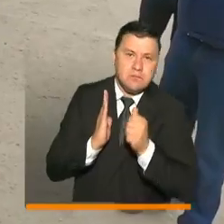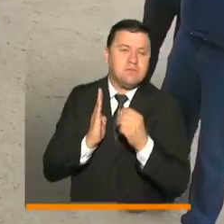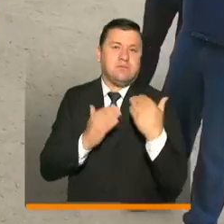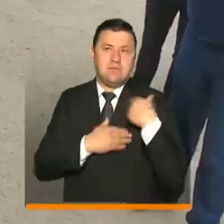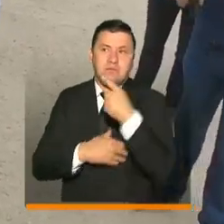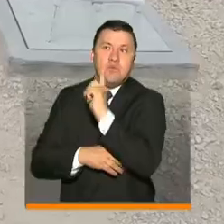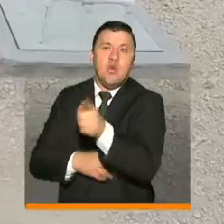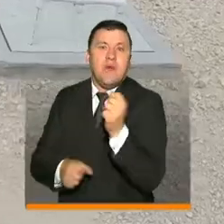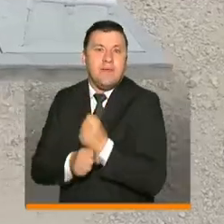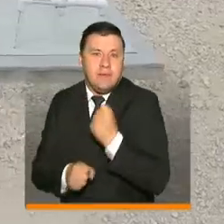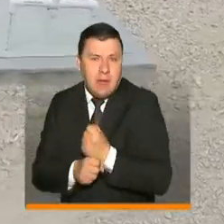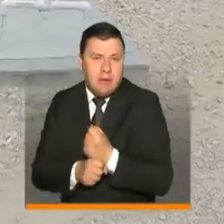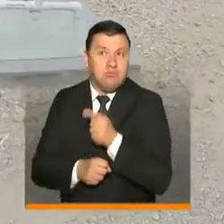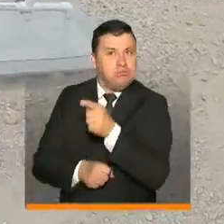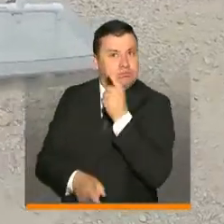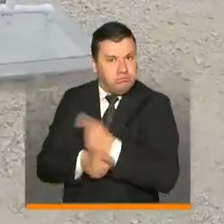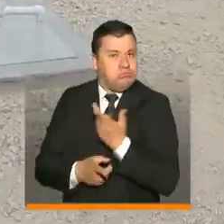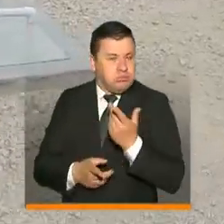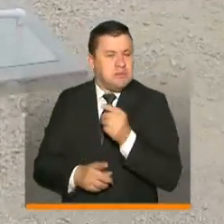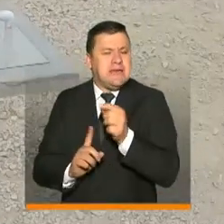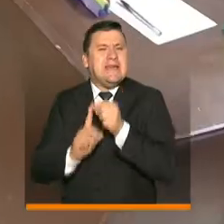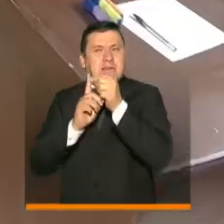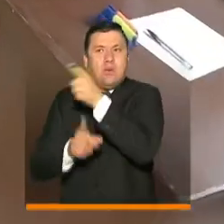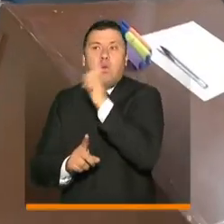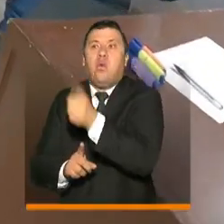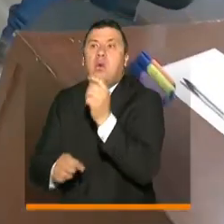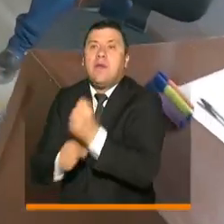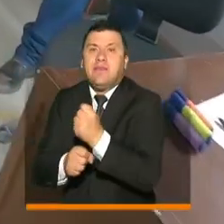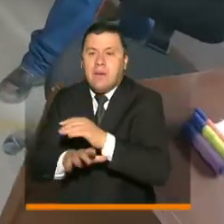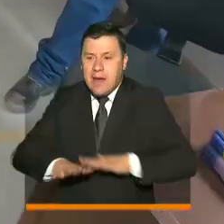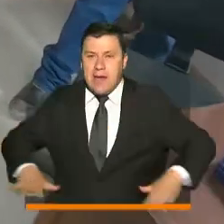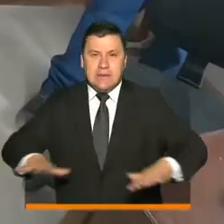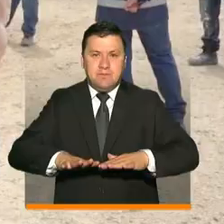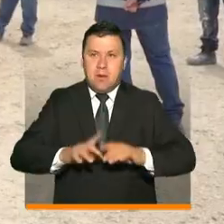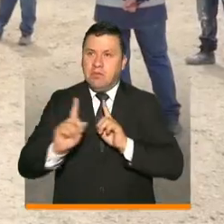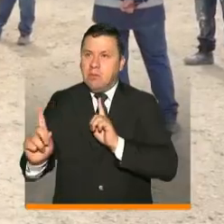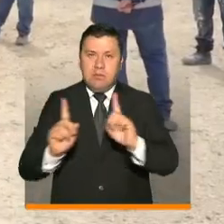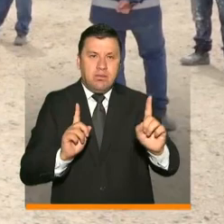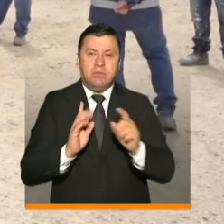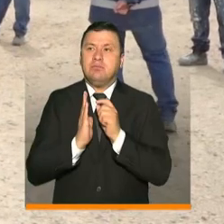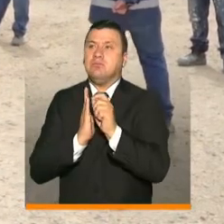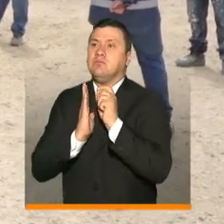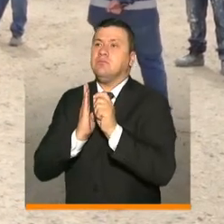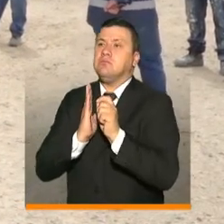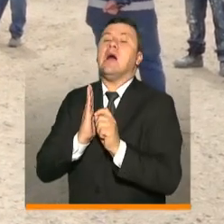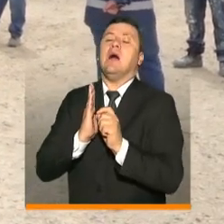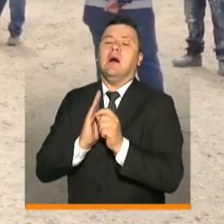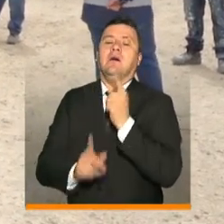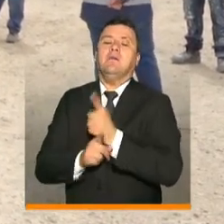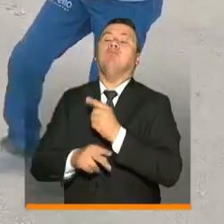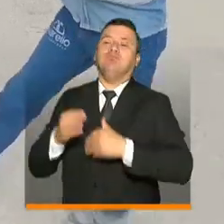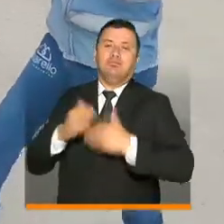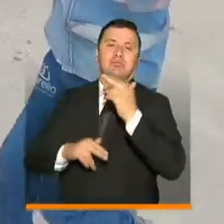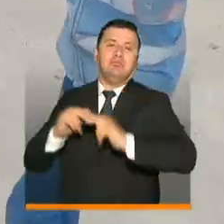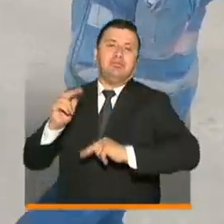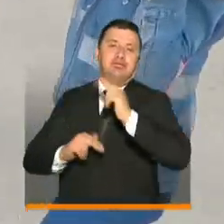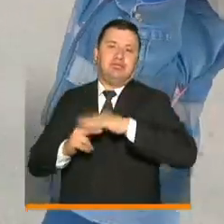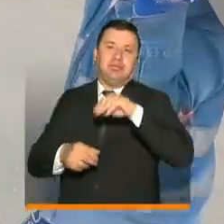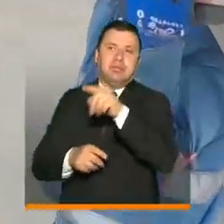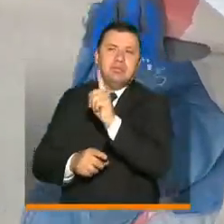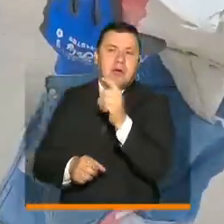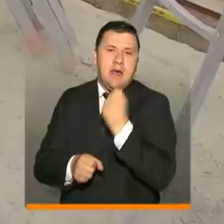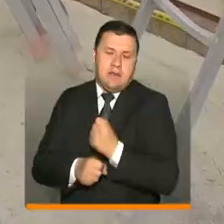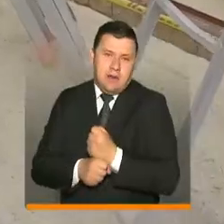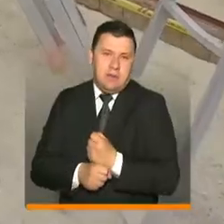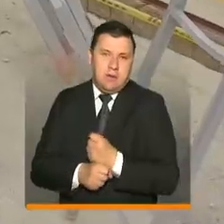con los trabajadores, que haya el límite específico de trabajadores por espacio, y así vamos verificando cada una de las condiciones de nuestros